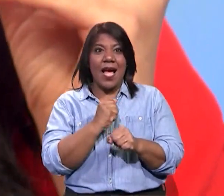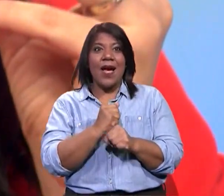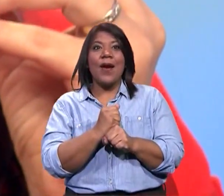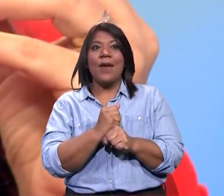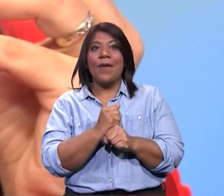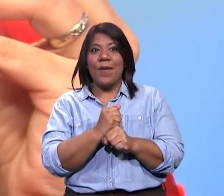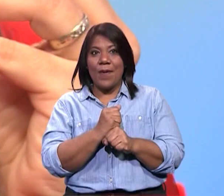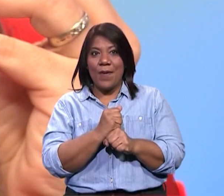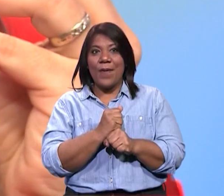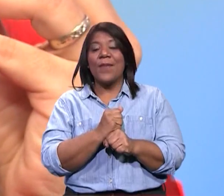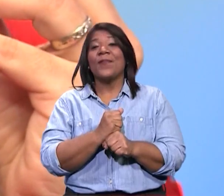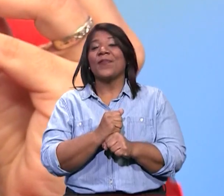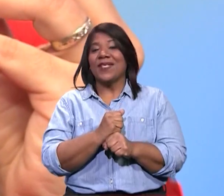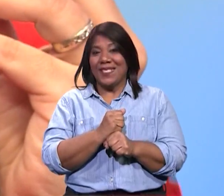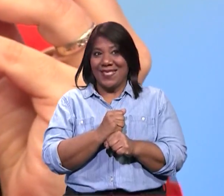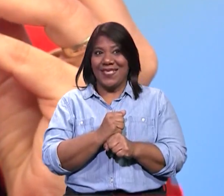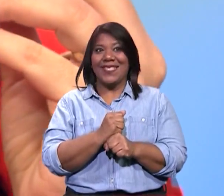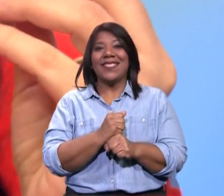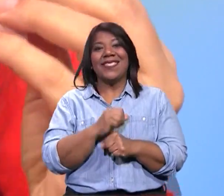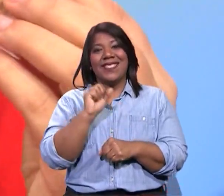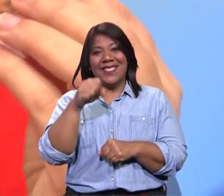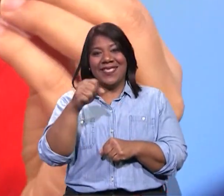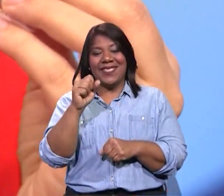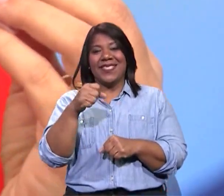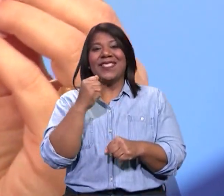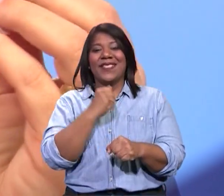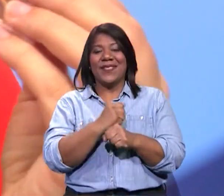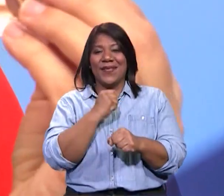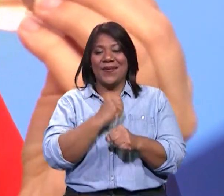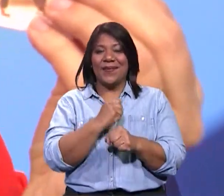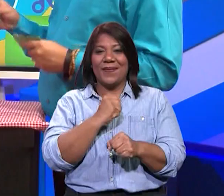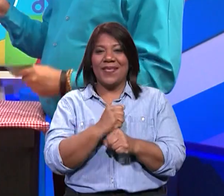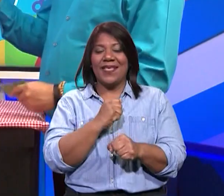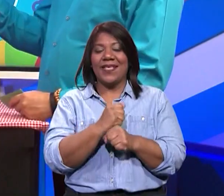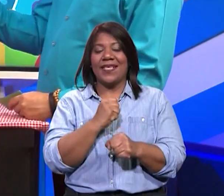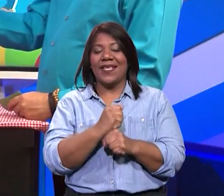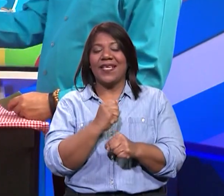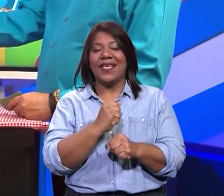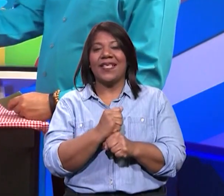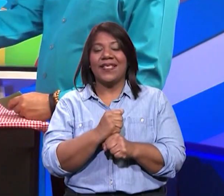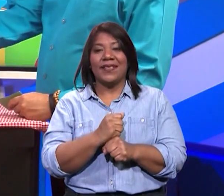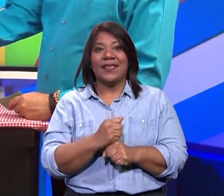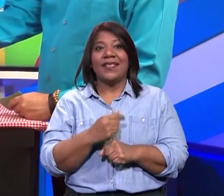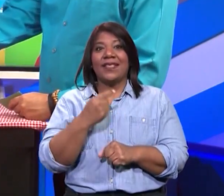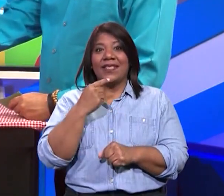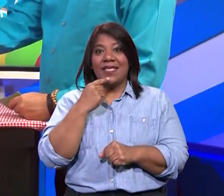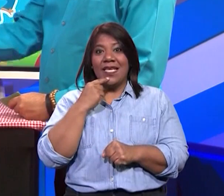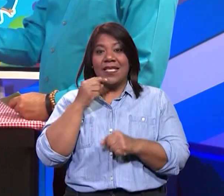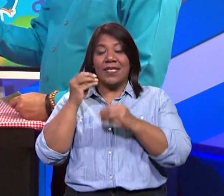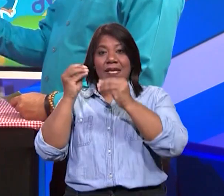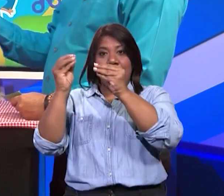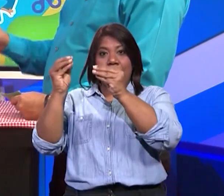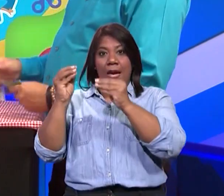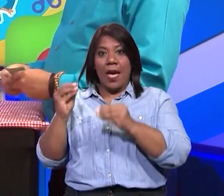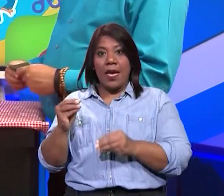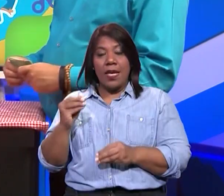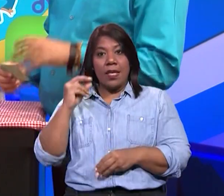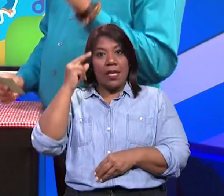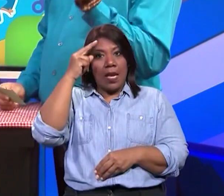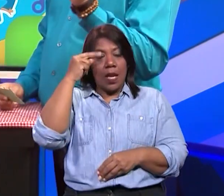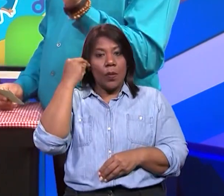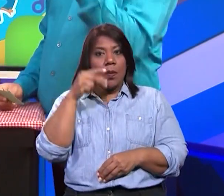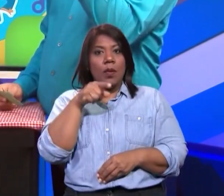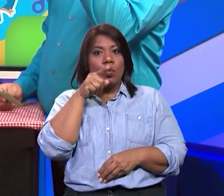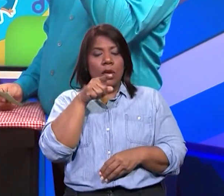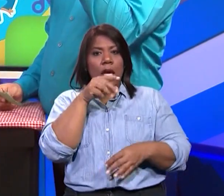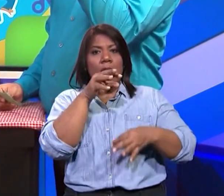Exacto. Yo creo que es... abeja obrera. Muy bien. Bien. Yo recuerdo que cuando usted estuvo explicando, maestra Noemí, usted